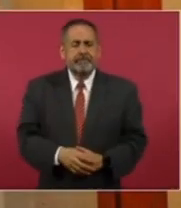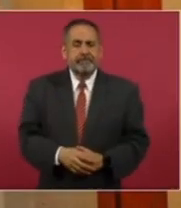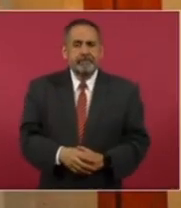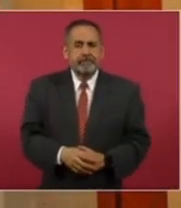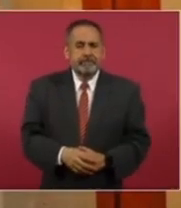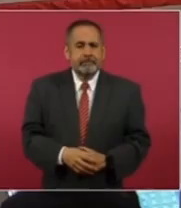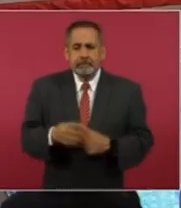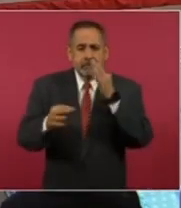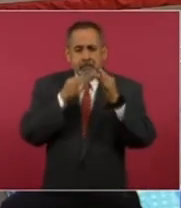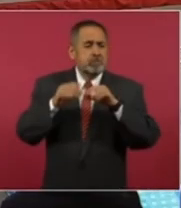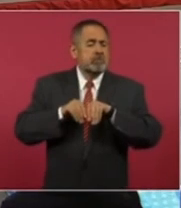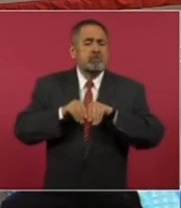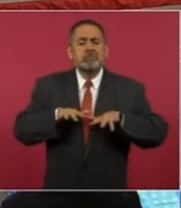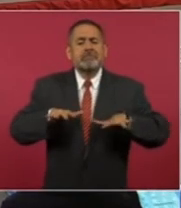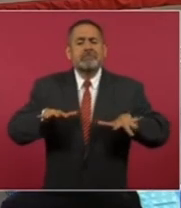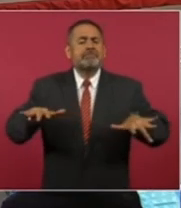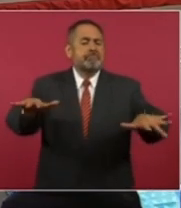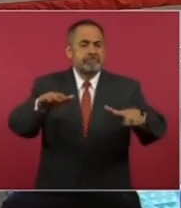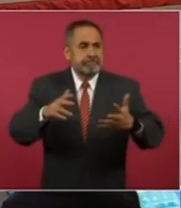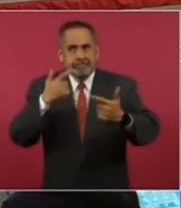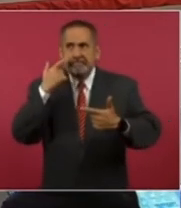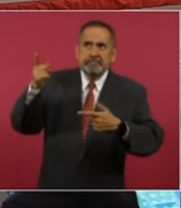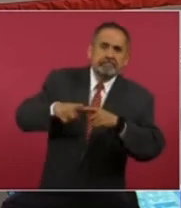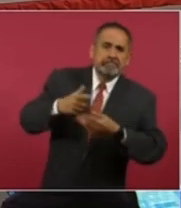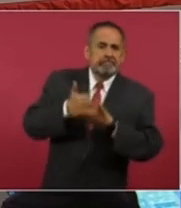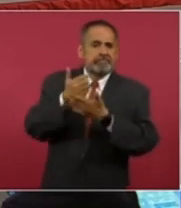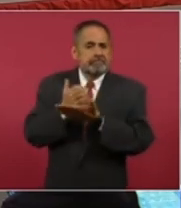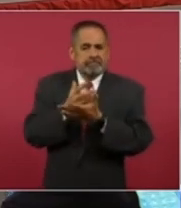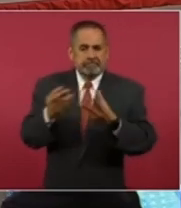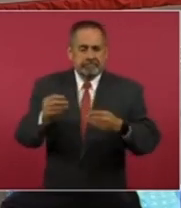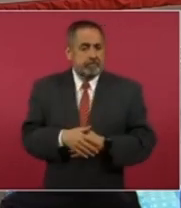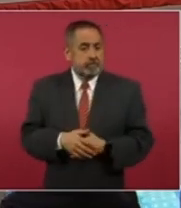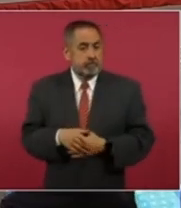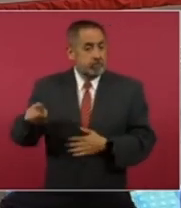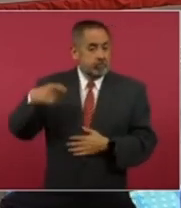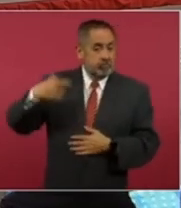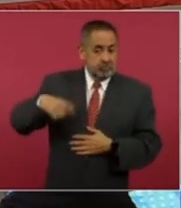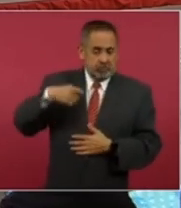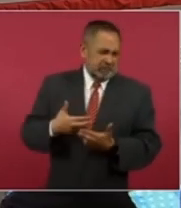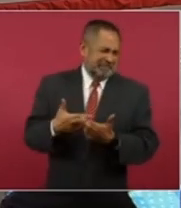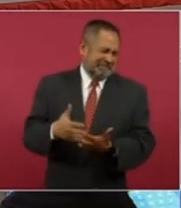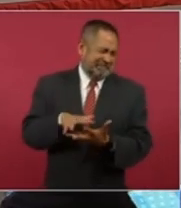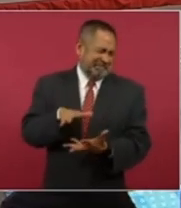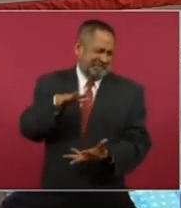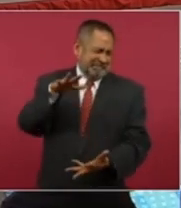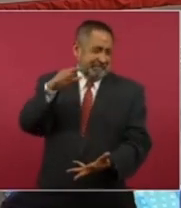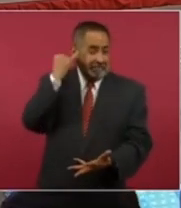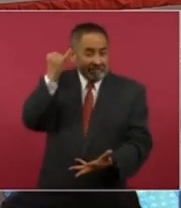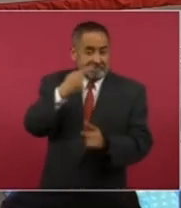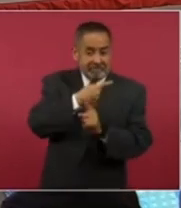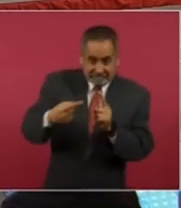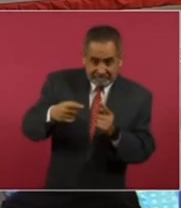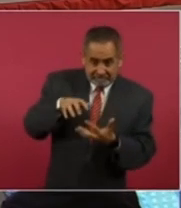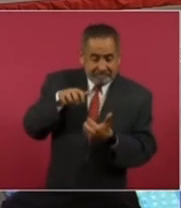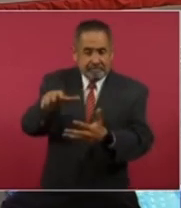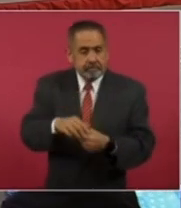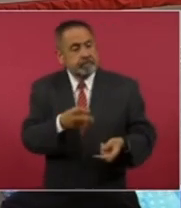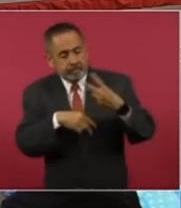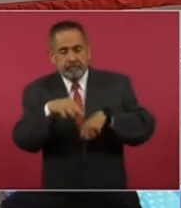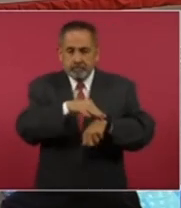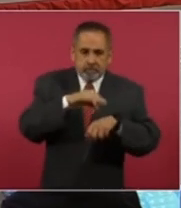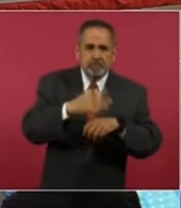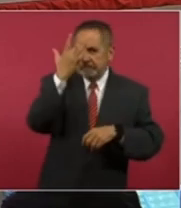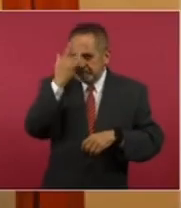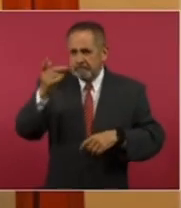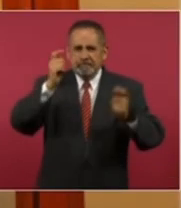El anuncio se propagó rápidamente, pues las pertenencias del gobernante eran cuantiosas. Llegaron médicos, magos y